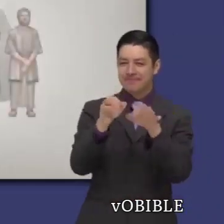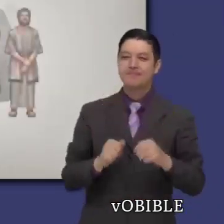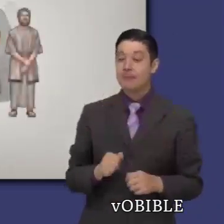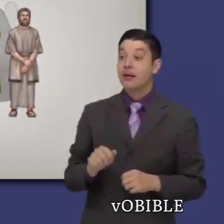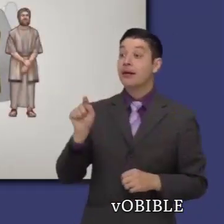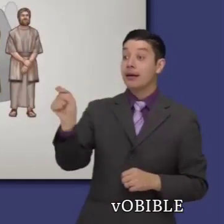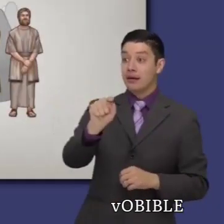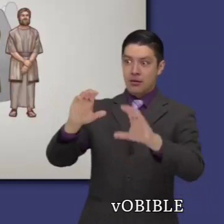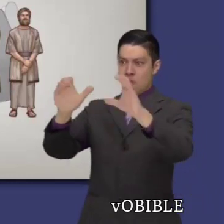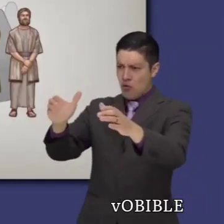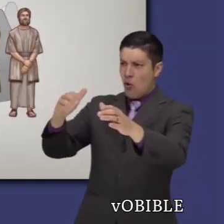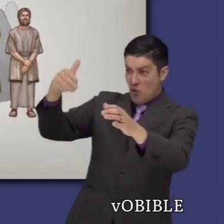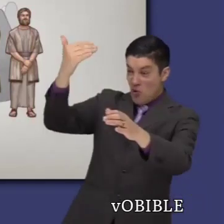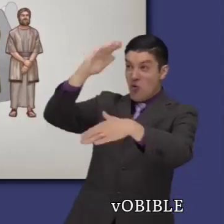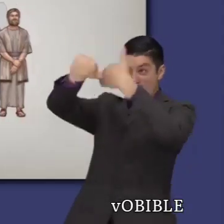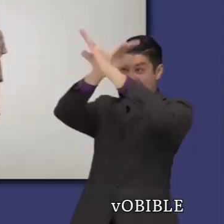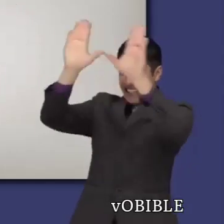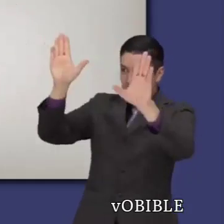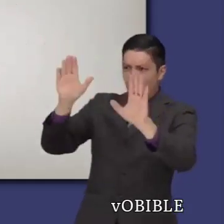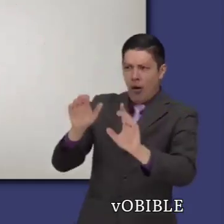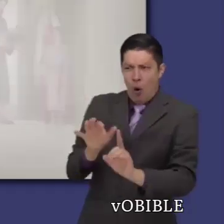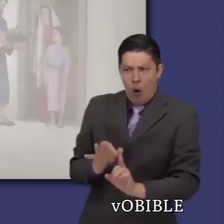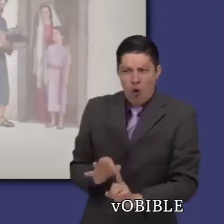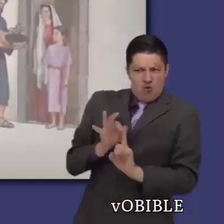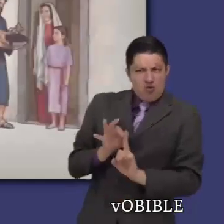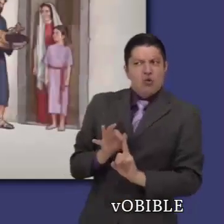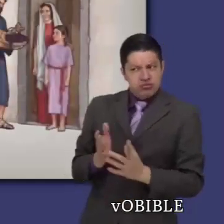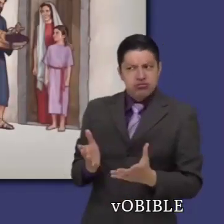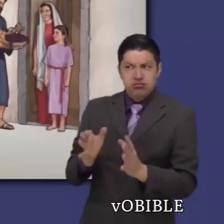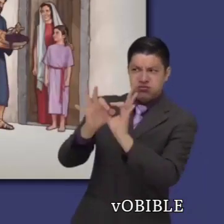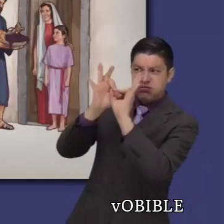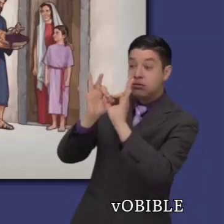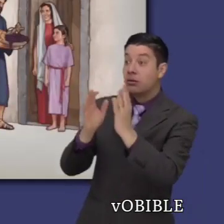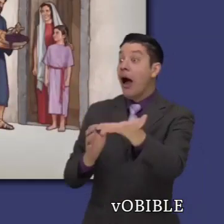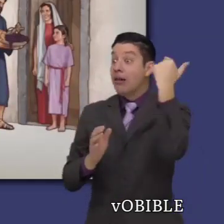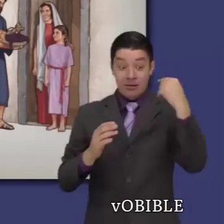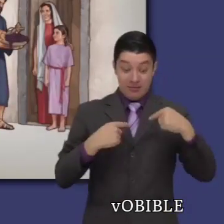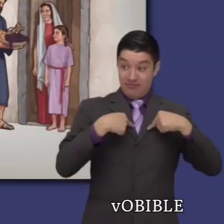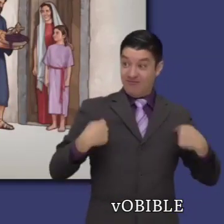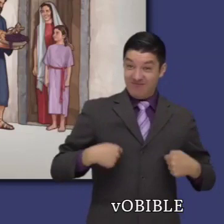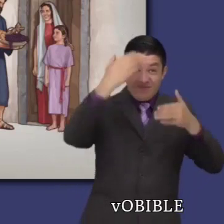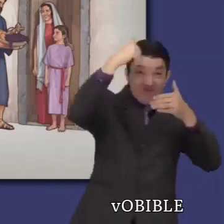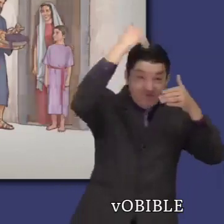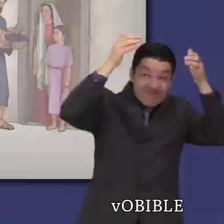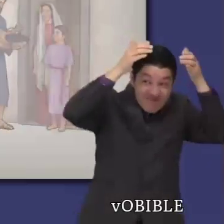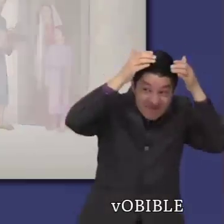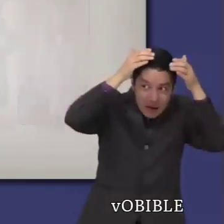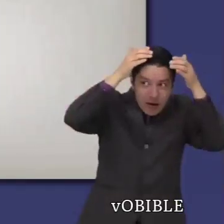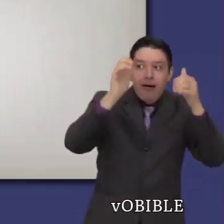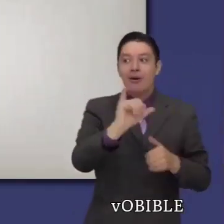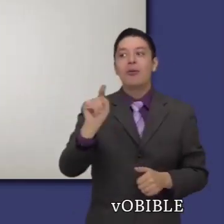dice que los cristianos ungidos son una nación santa y un sacerdocio real que comparte lo que tiene con los demás.